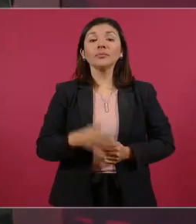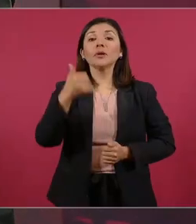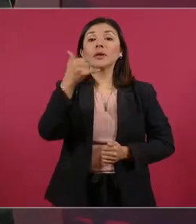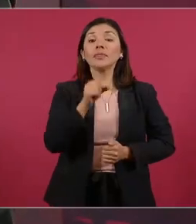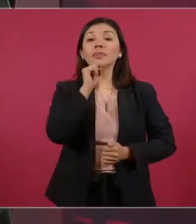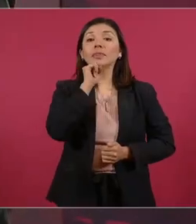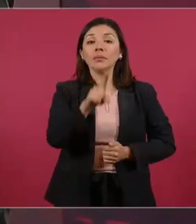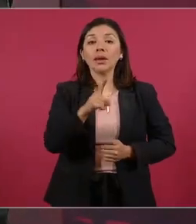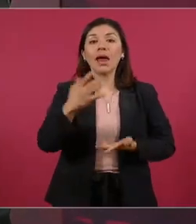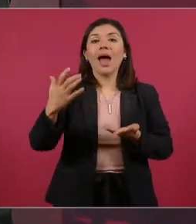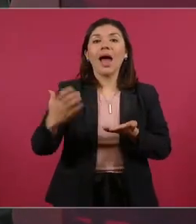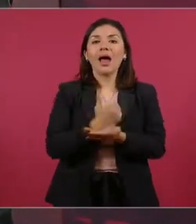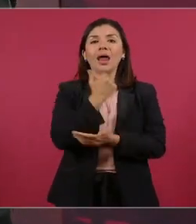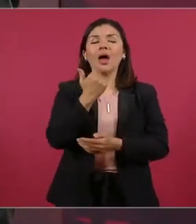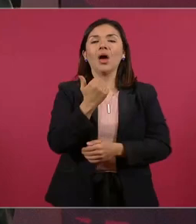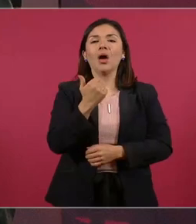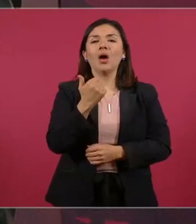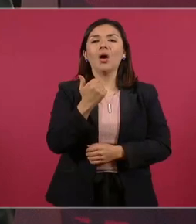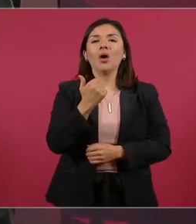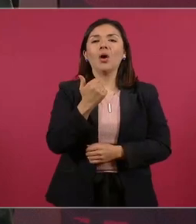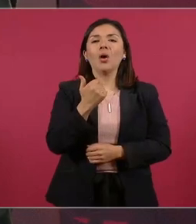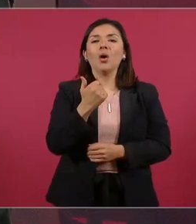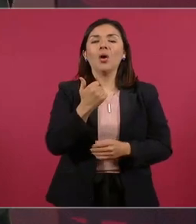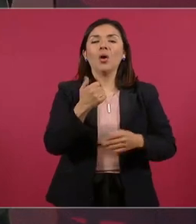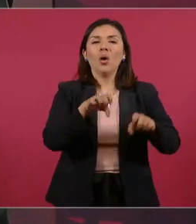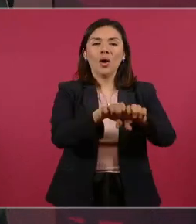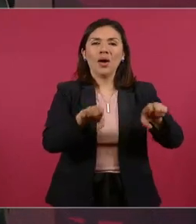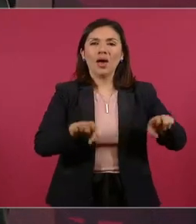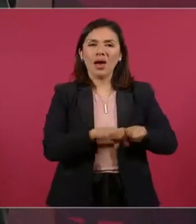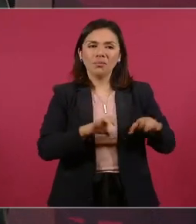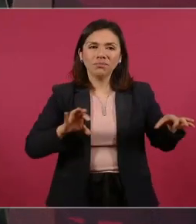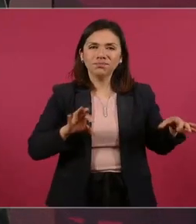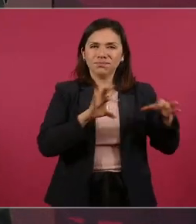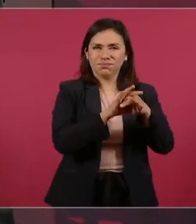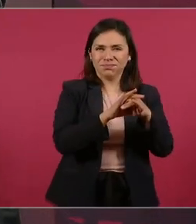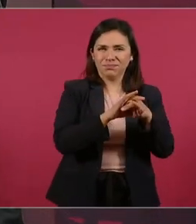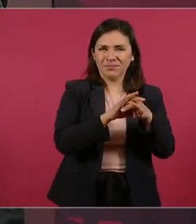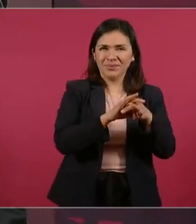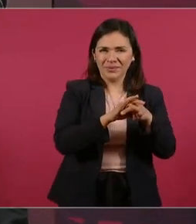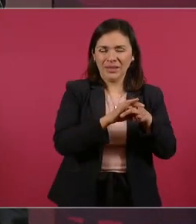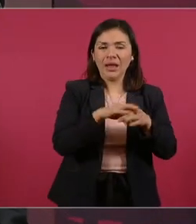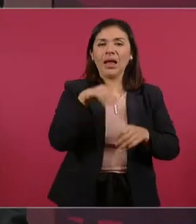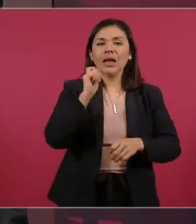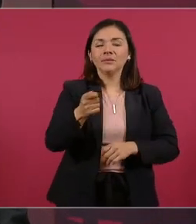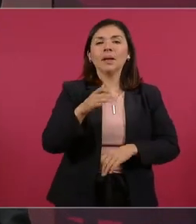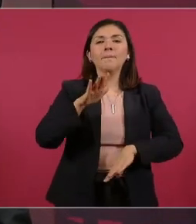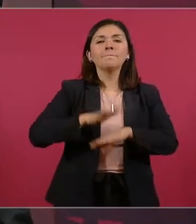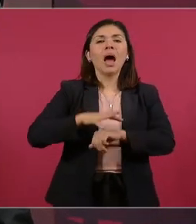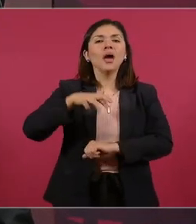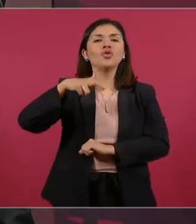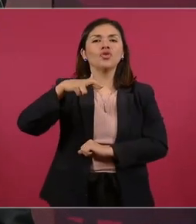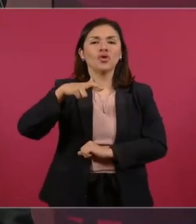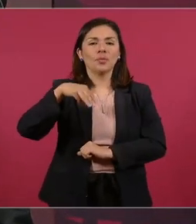también la coalición que me apoyó, la mayoría